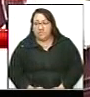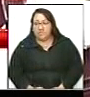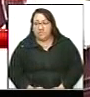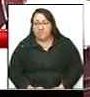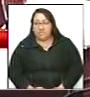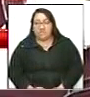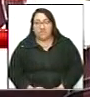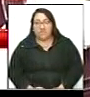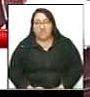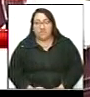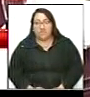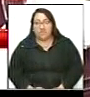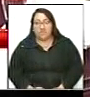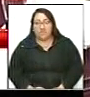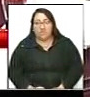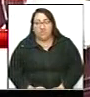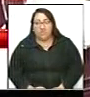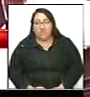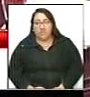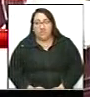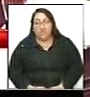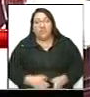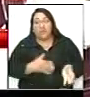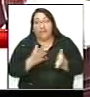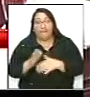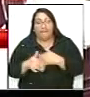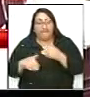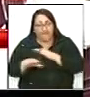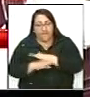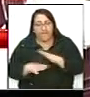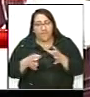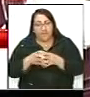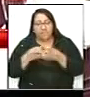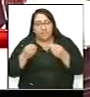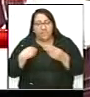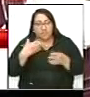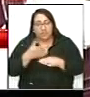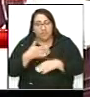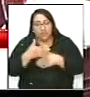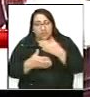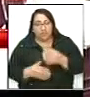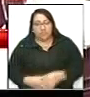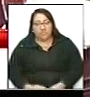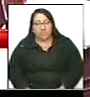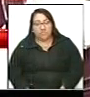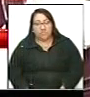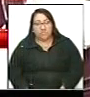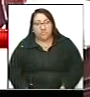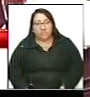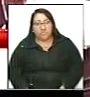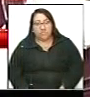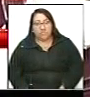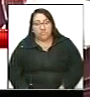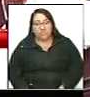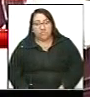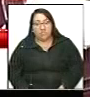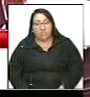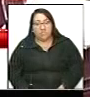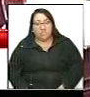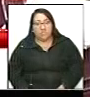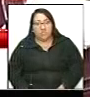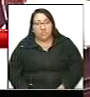otros requisitos, ¿no? Entonces, digamos, esa es la parte de la base, de cómo deberían ir llegando los operadores de